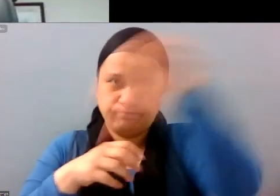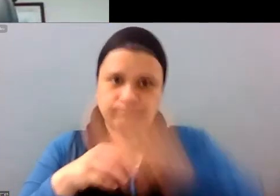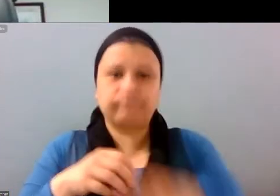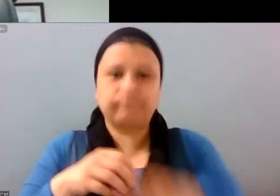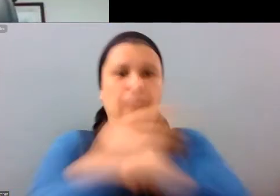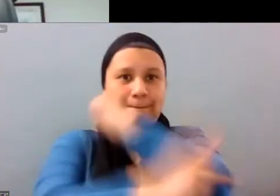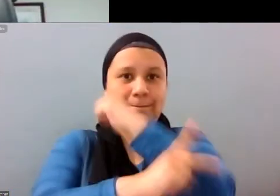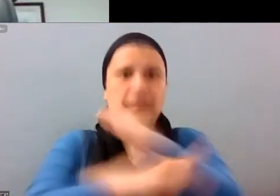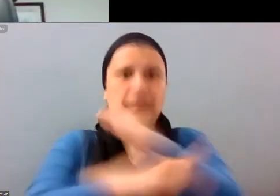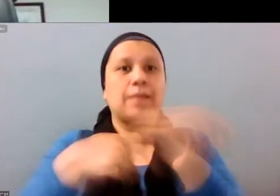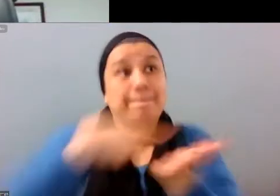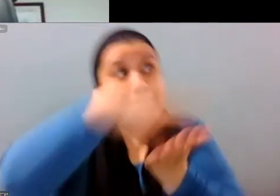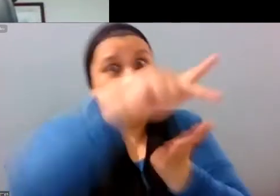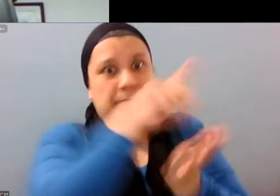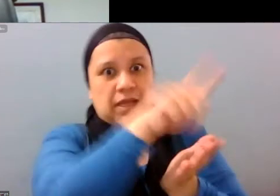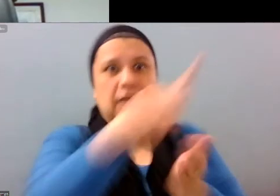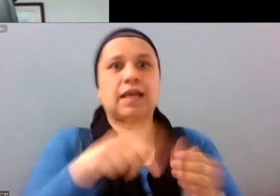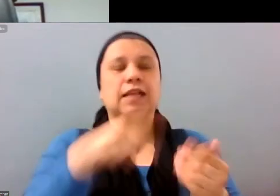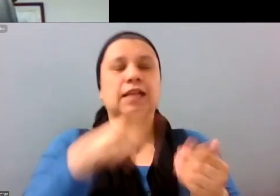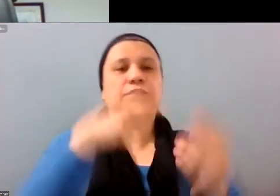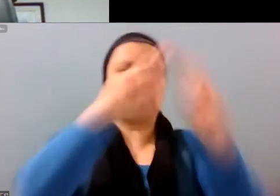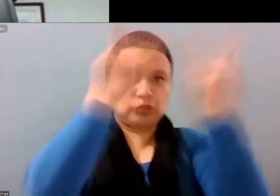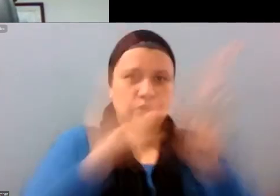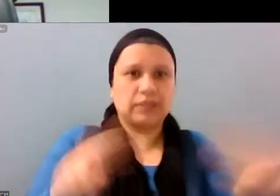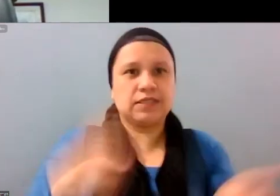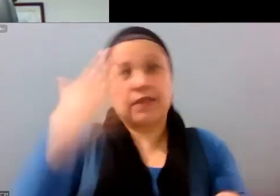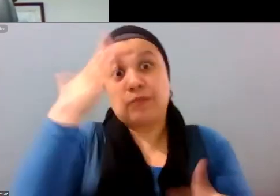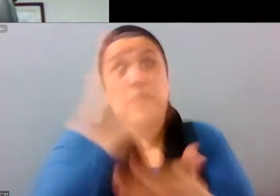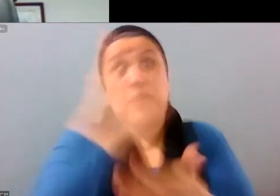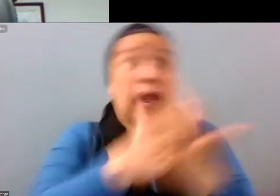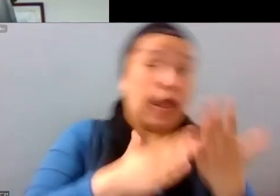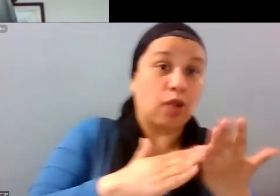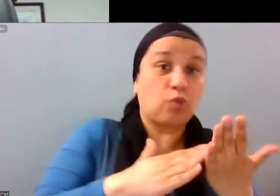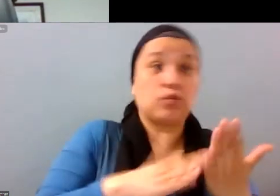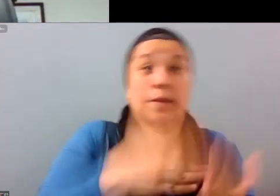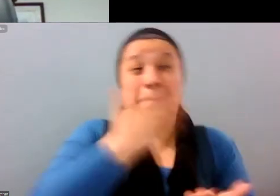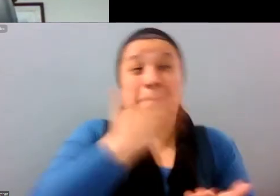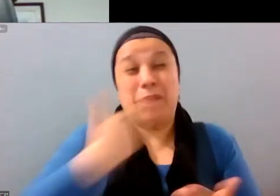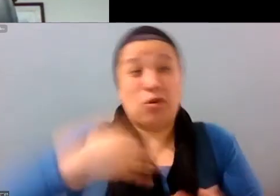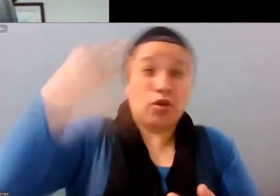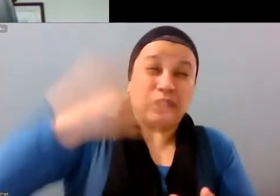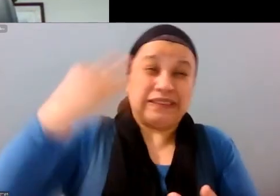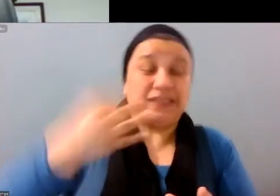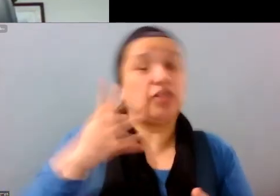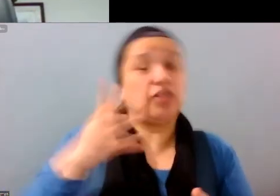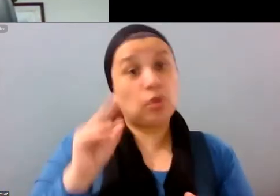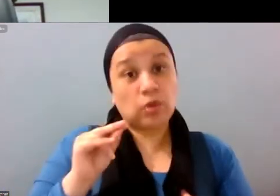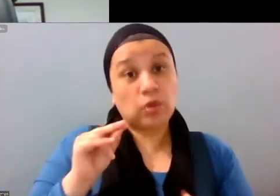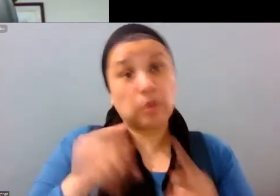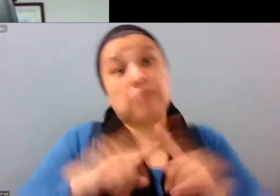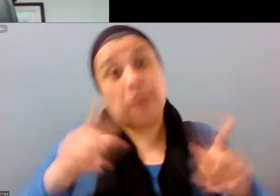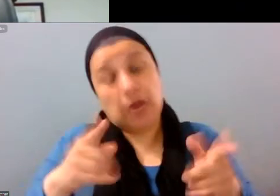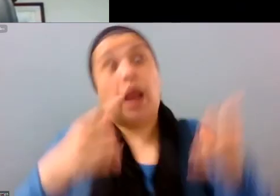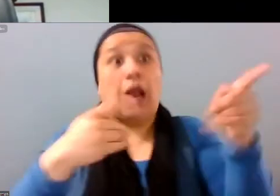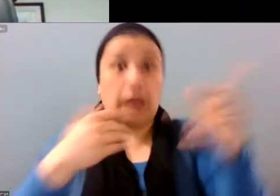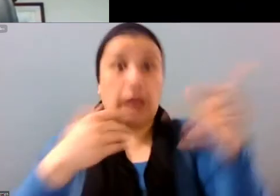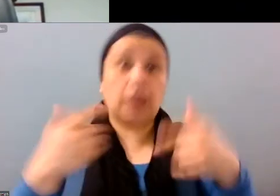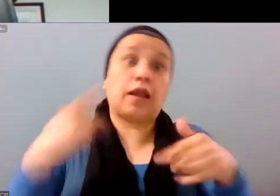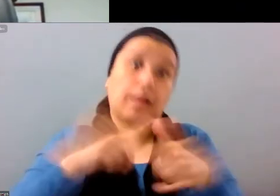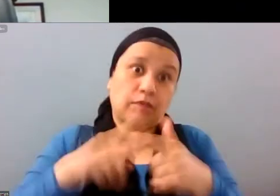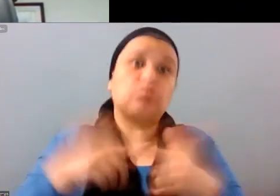conectividad a pesar de que sabemos que no en todos los casos es la mejor no es de la calidad que se requiere pero por lo menos fue un paliativo para que